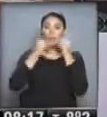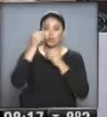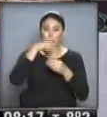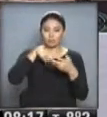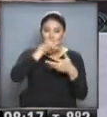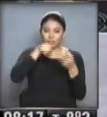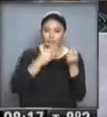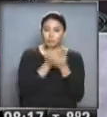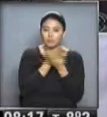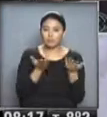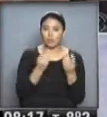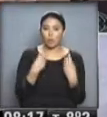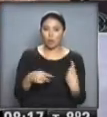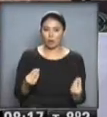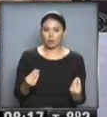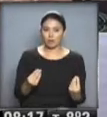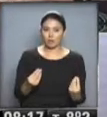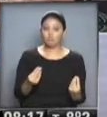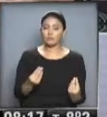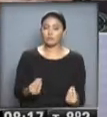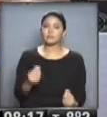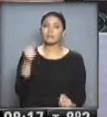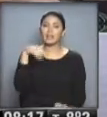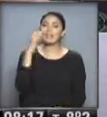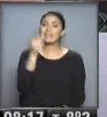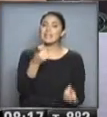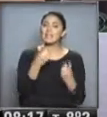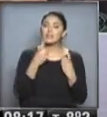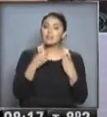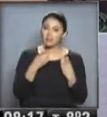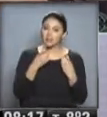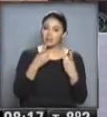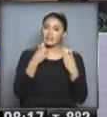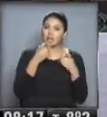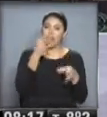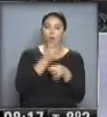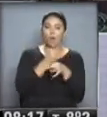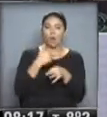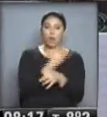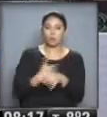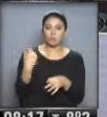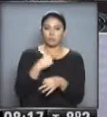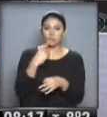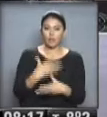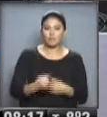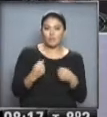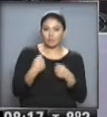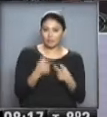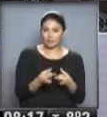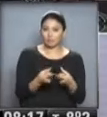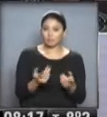plantean es básicamente esta que es necesario fortalecer la escuela pública me parece que